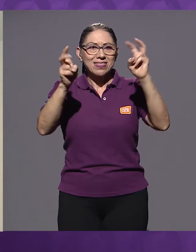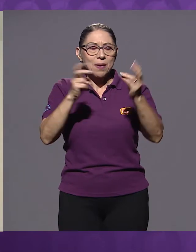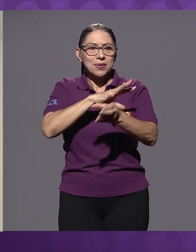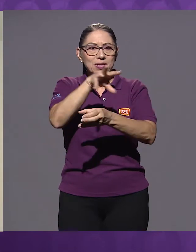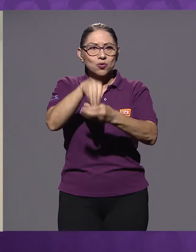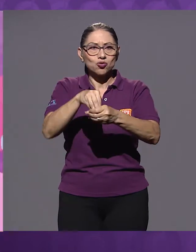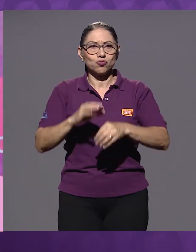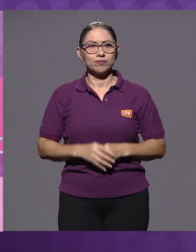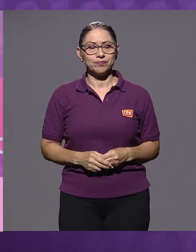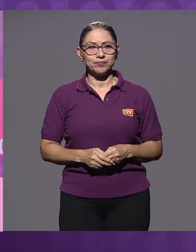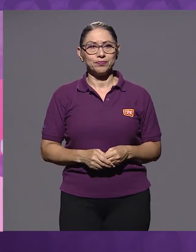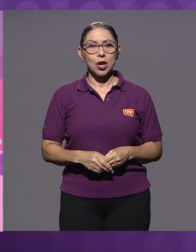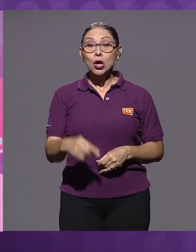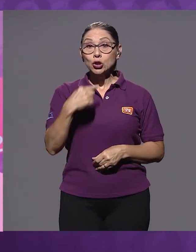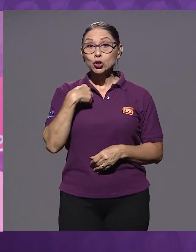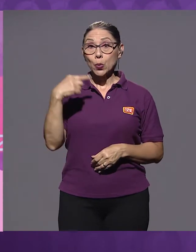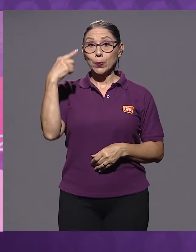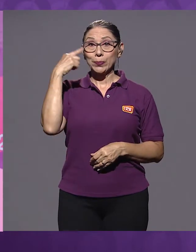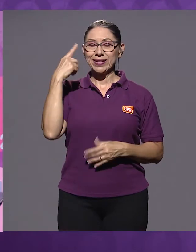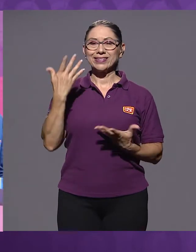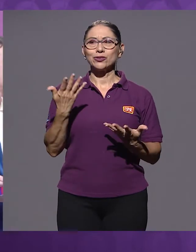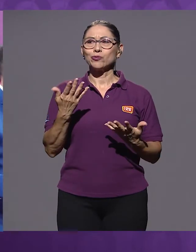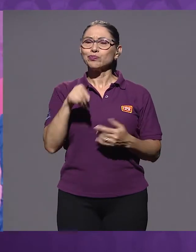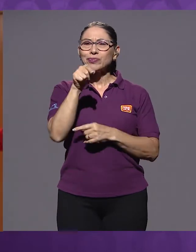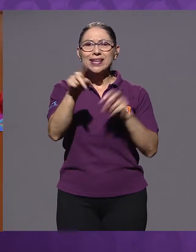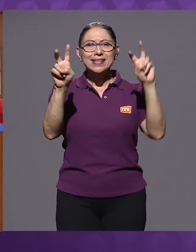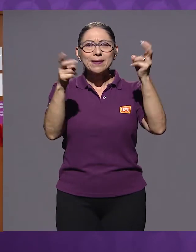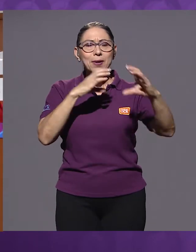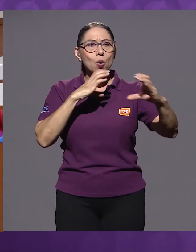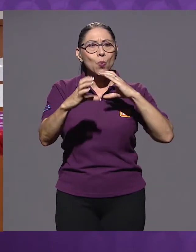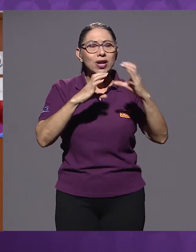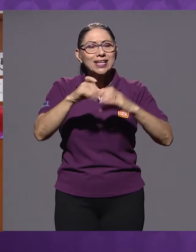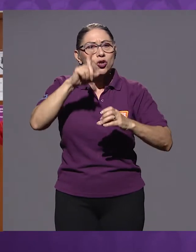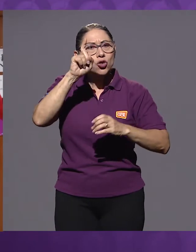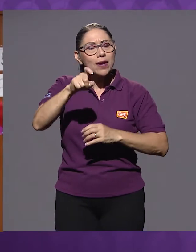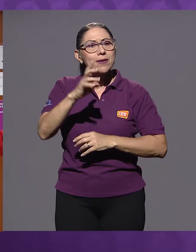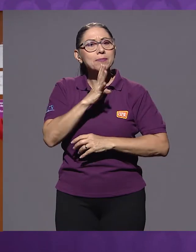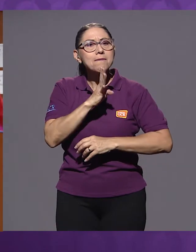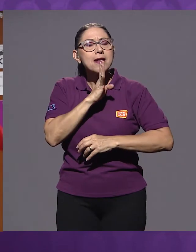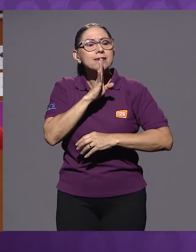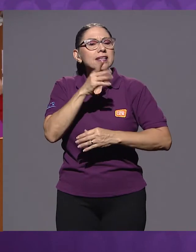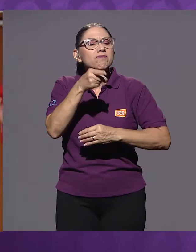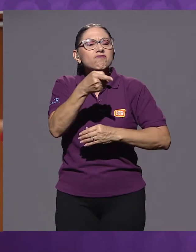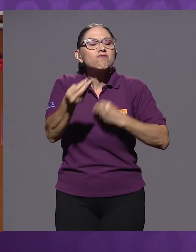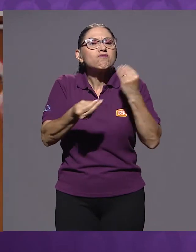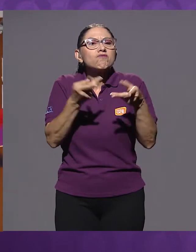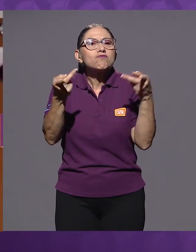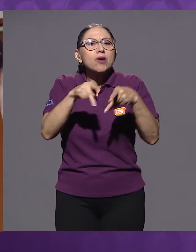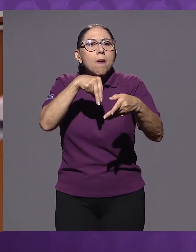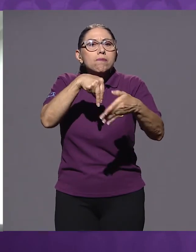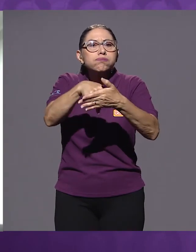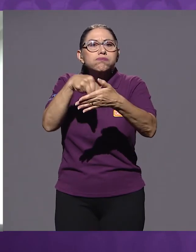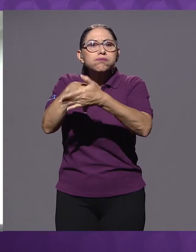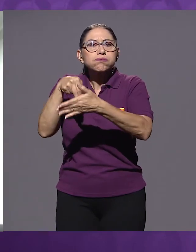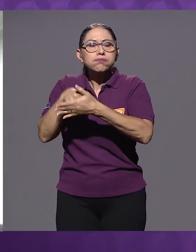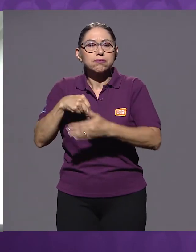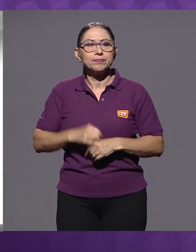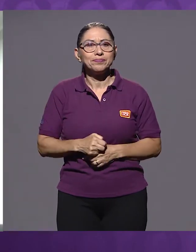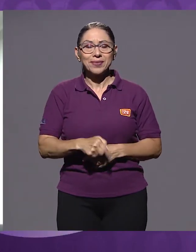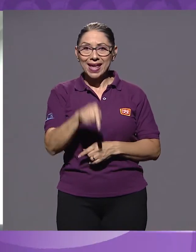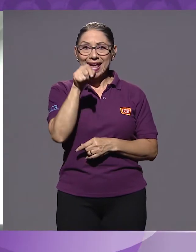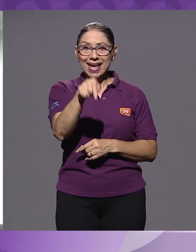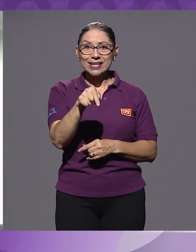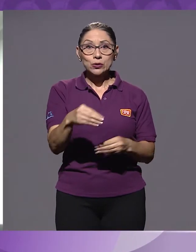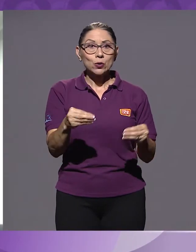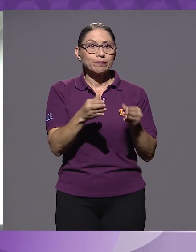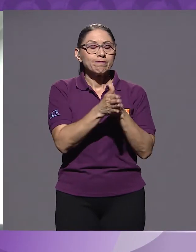de inclusión. Yo pienso que el enfoque de la comunicación debe darse sobre el asunto de las barreras. Eso es lo más útil y